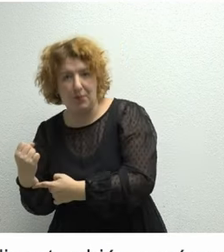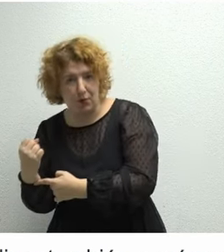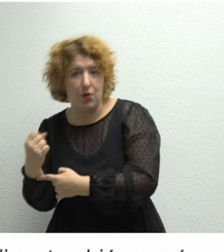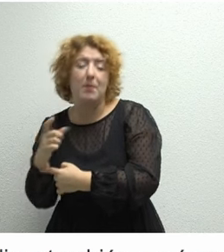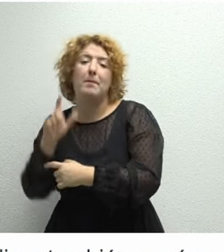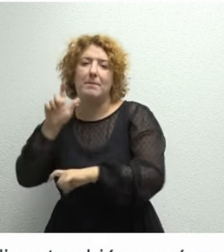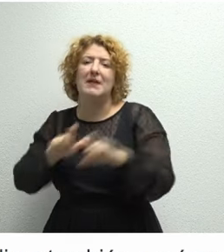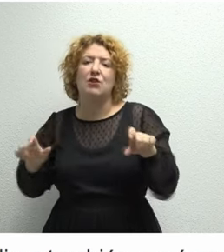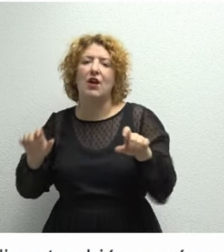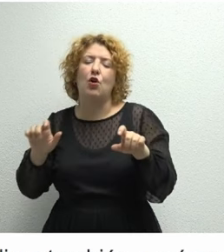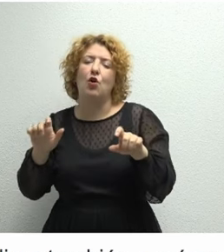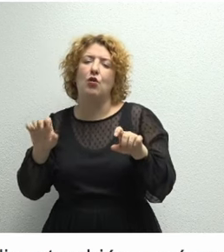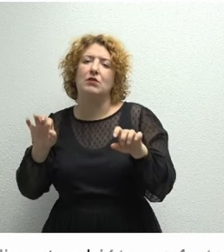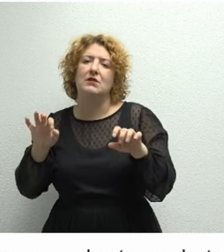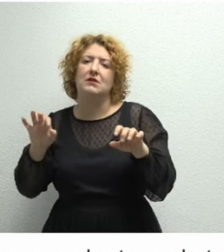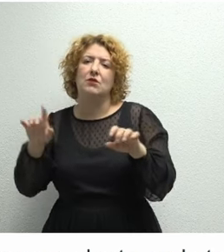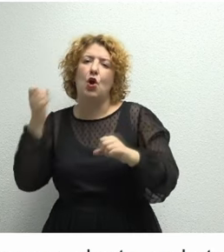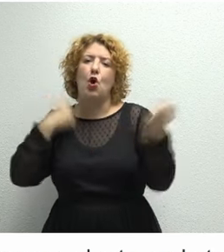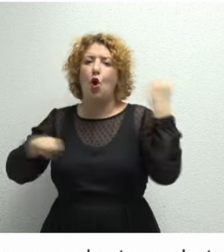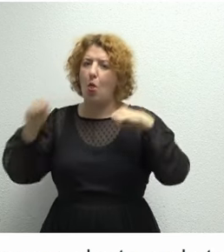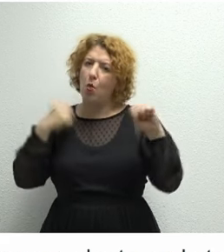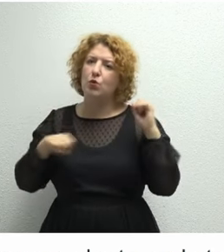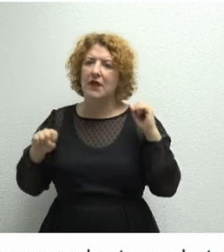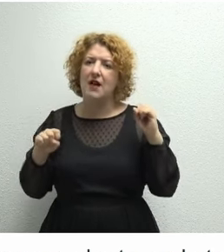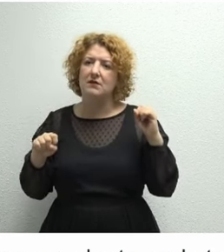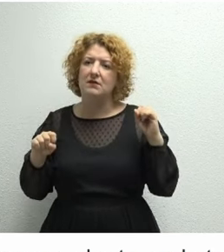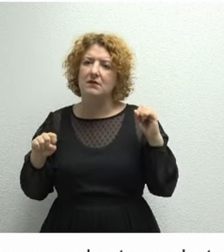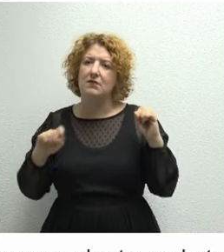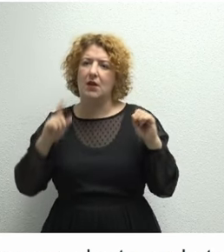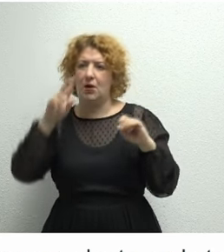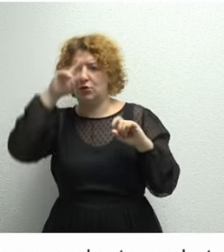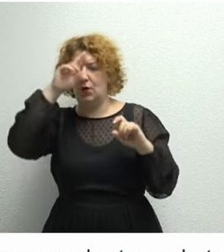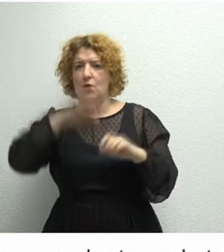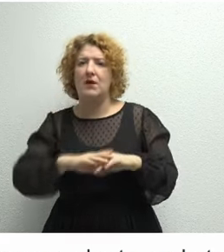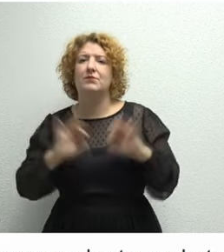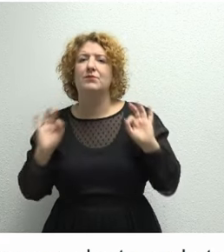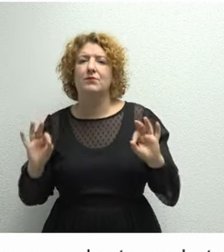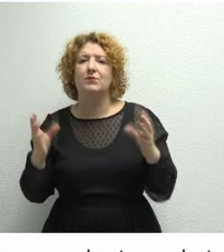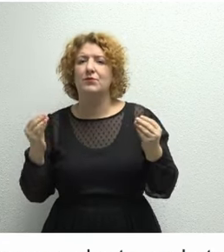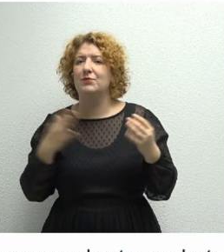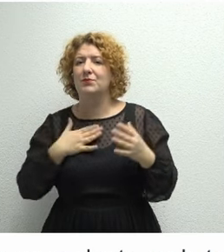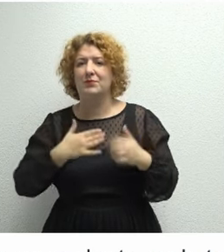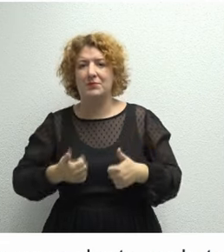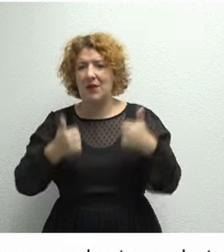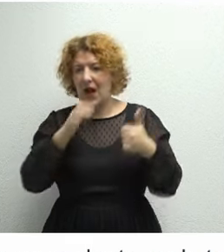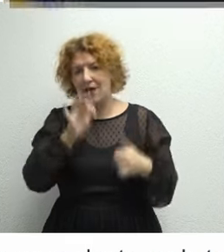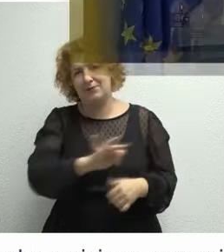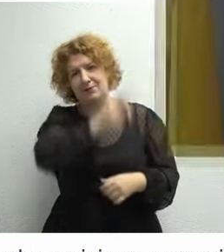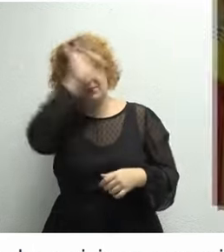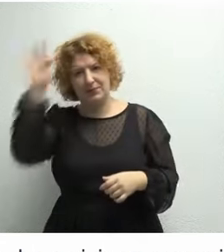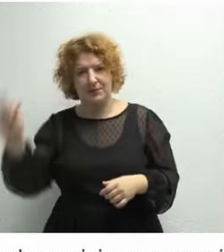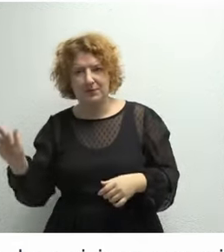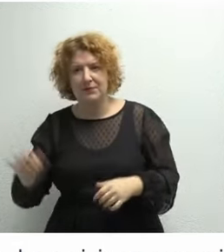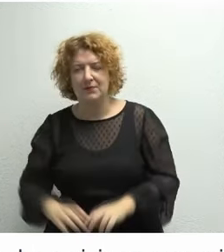a las personas que tienen conductas que que nos preocupan así que bueno yo por mi parte